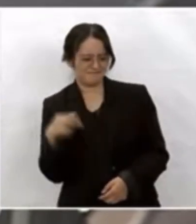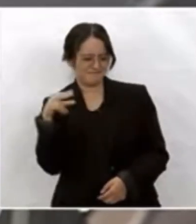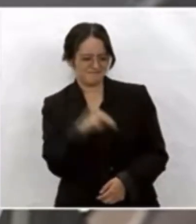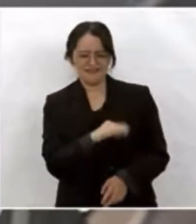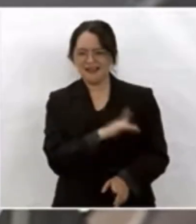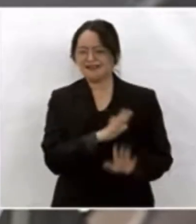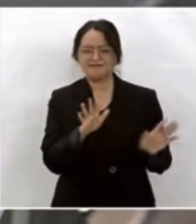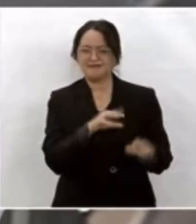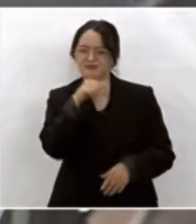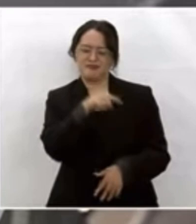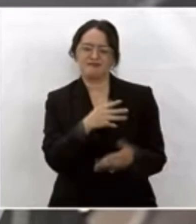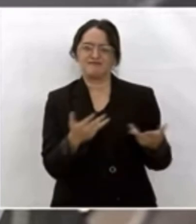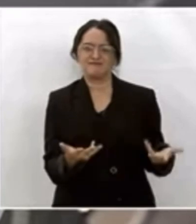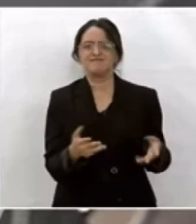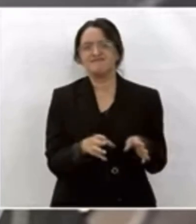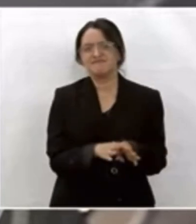lo consideró